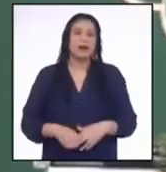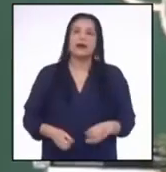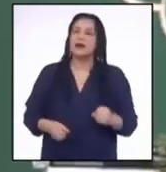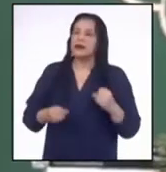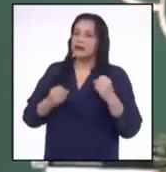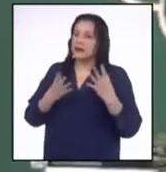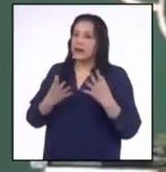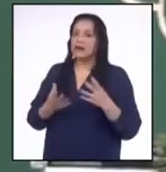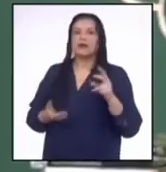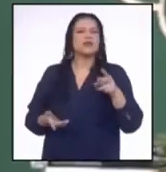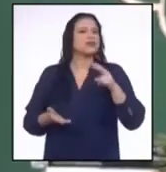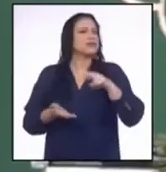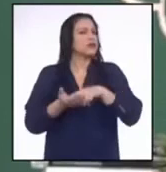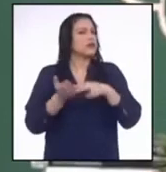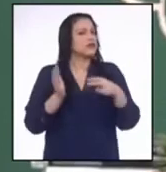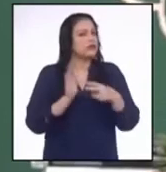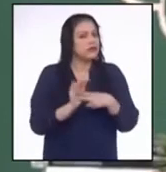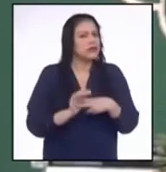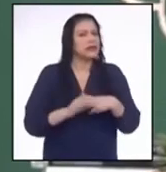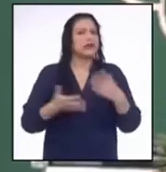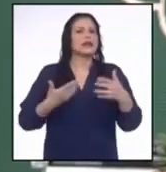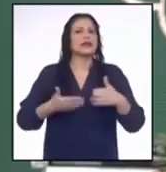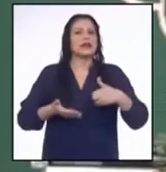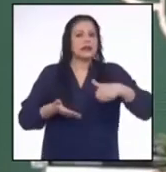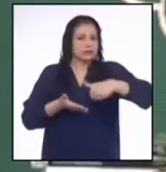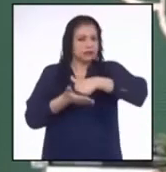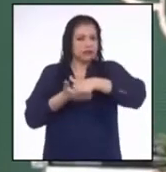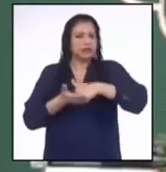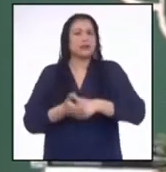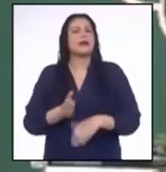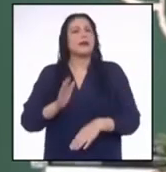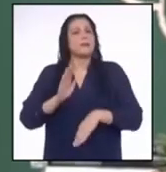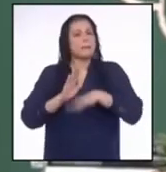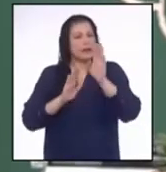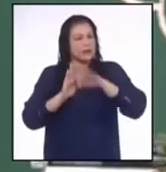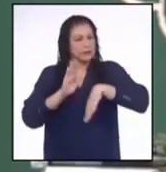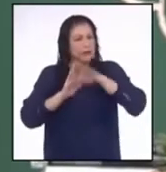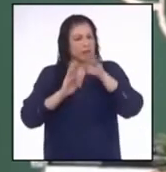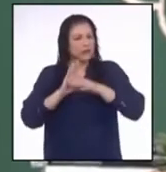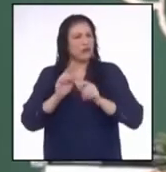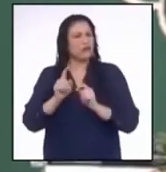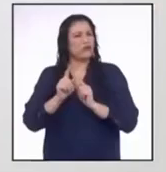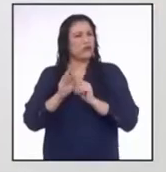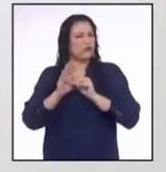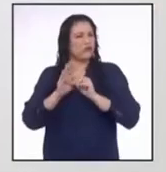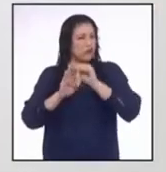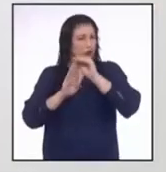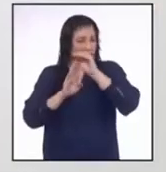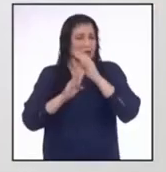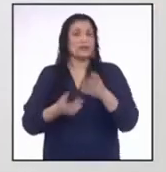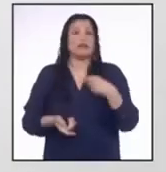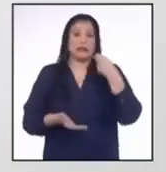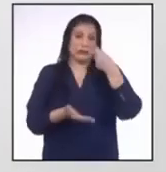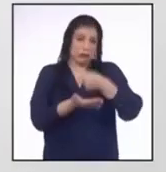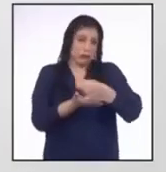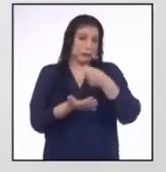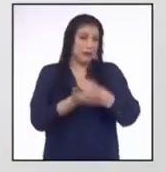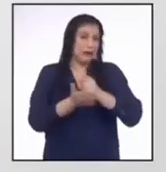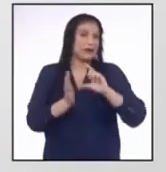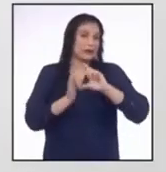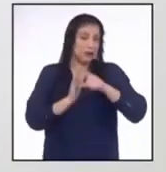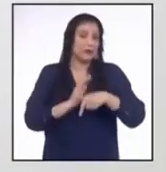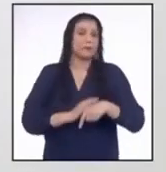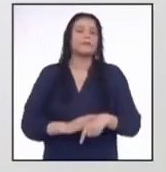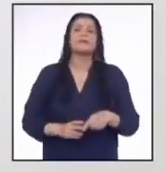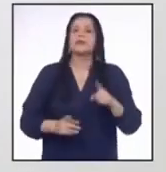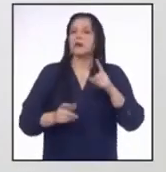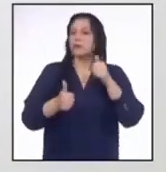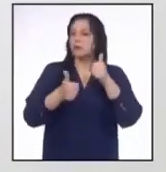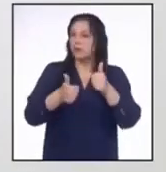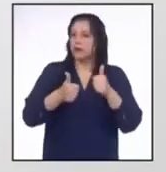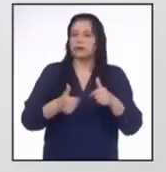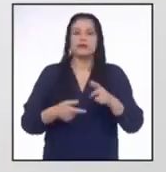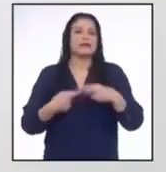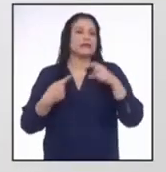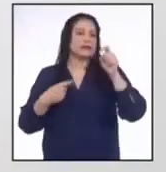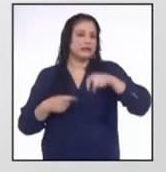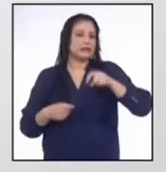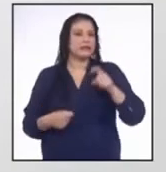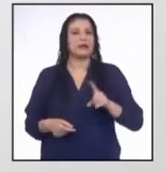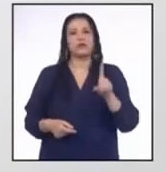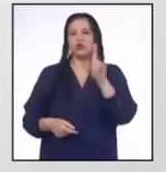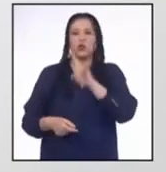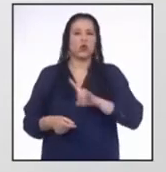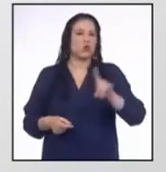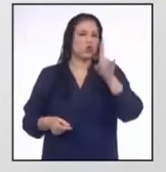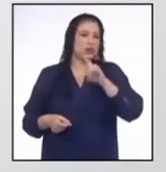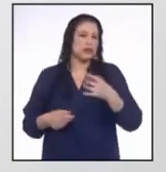Claro, eso quiere decir que va a consumir más potencia por hora y eso es lo que nos cobran. Muy bien, entonces debemos evitar equipos